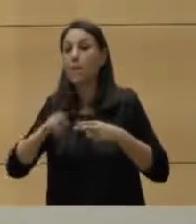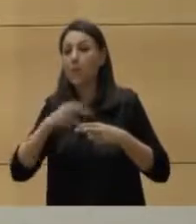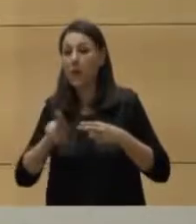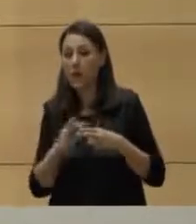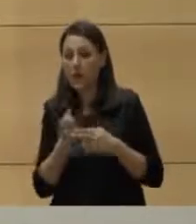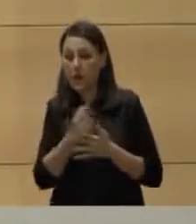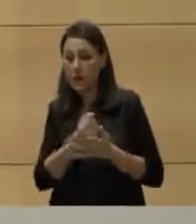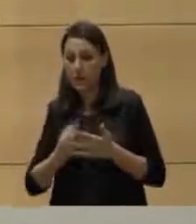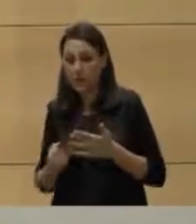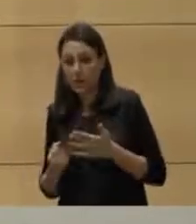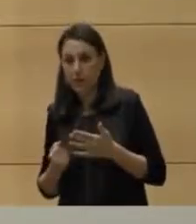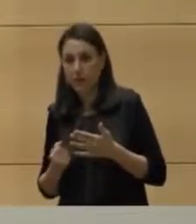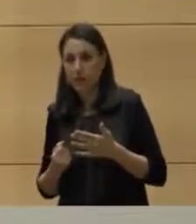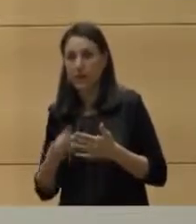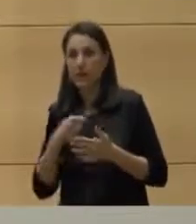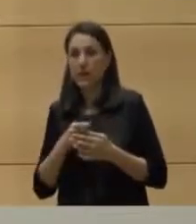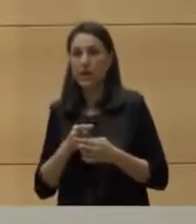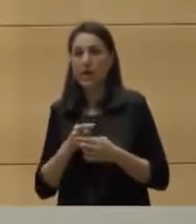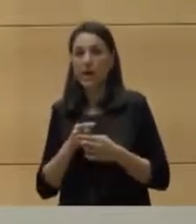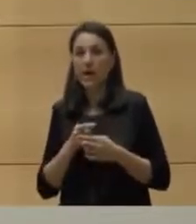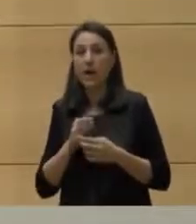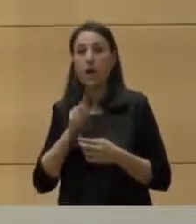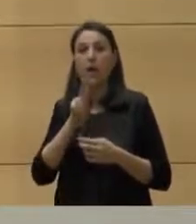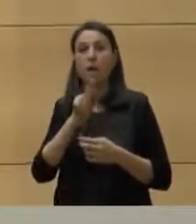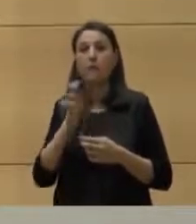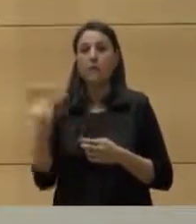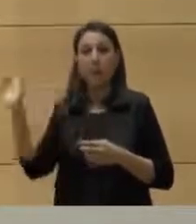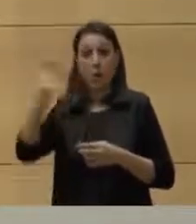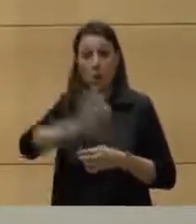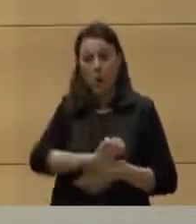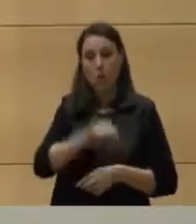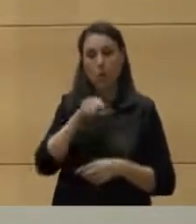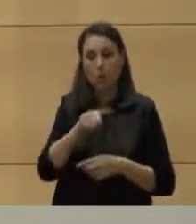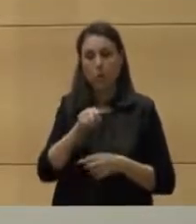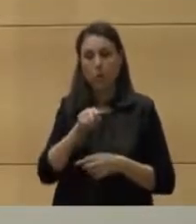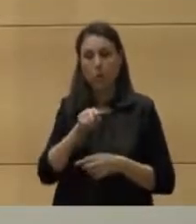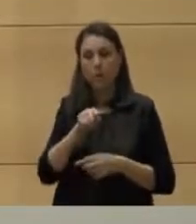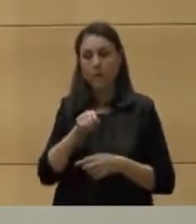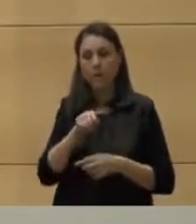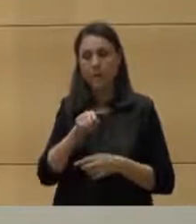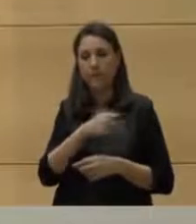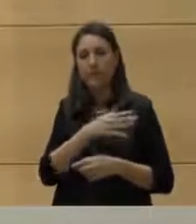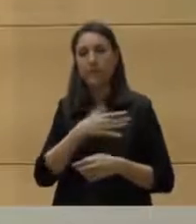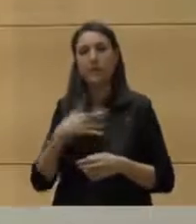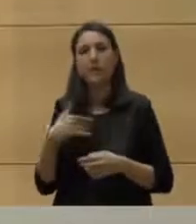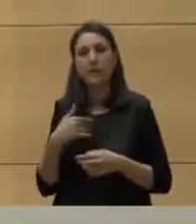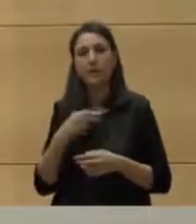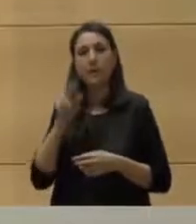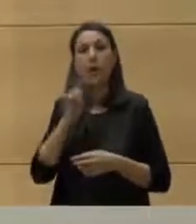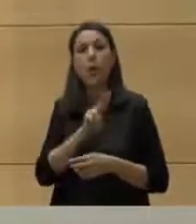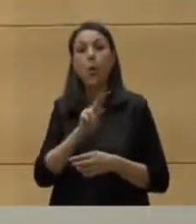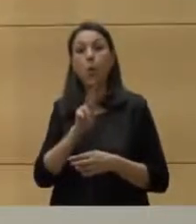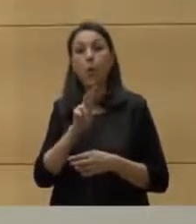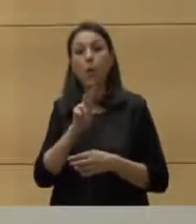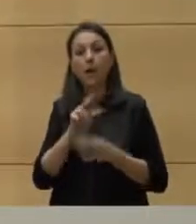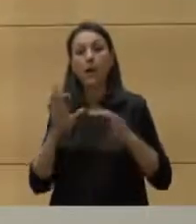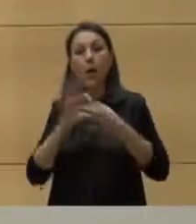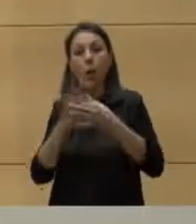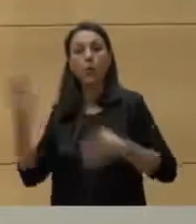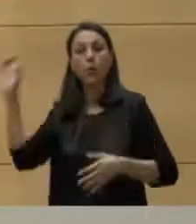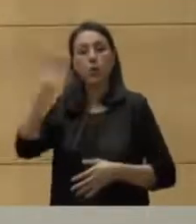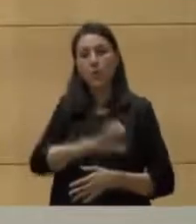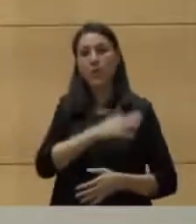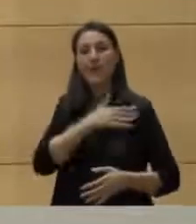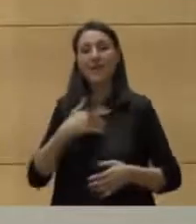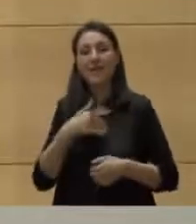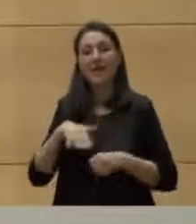austeridad abanderada por la Unión Europea tiene una característica fundamental. La Unión Europea quiere estados